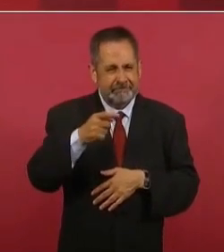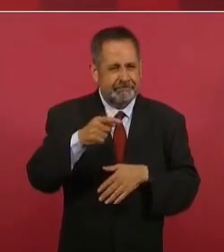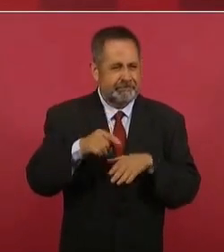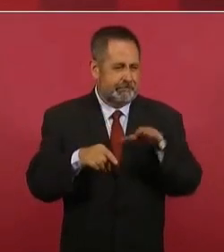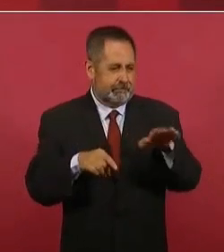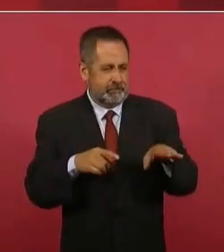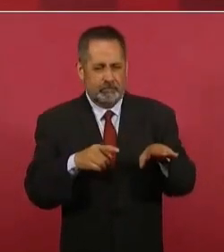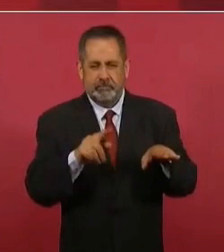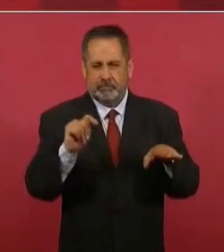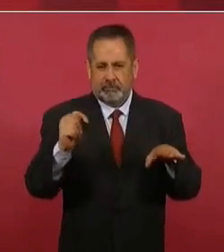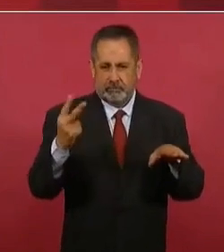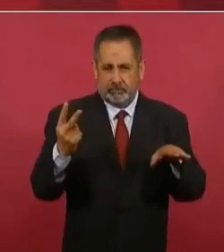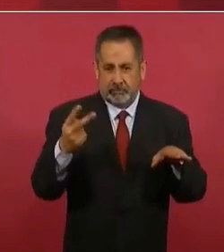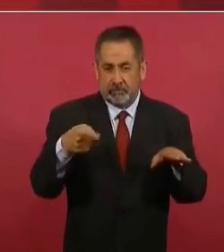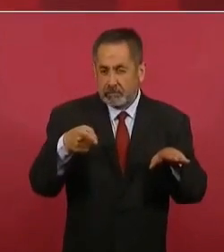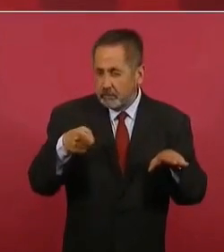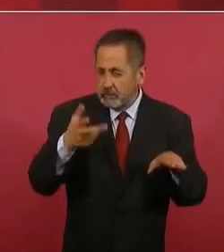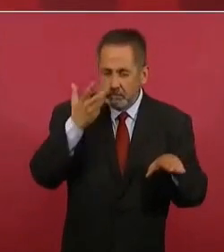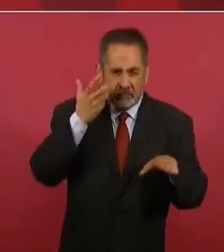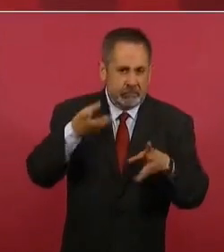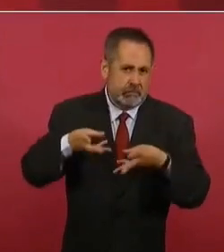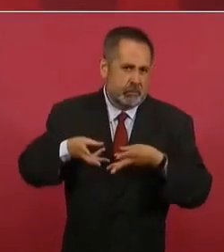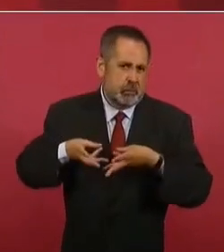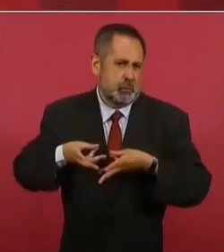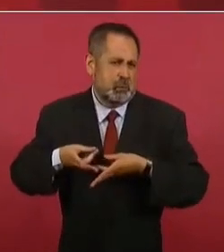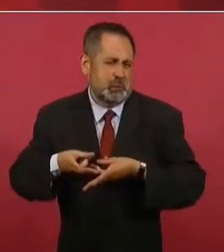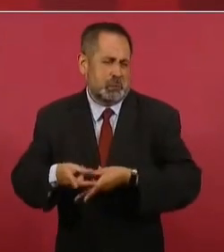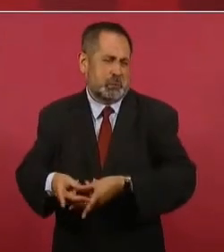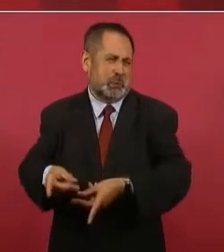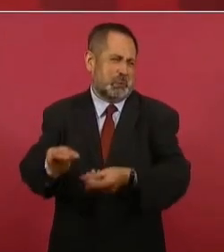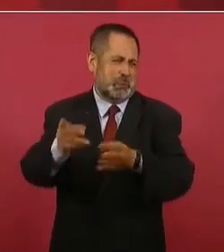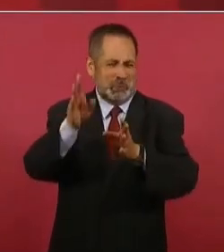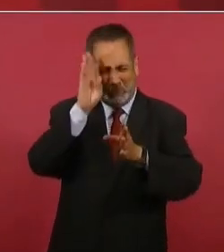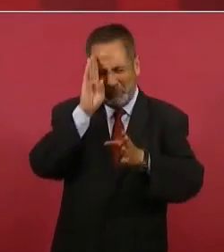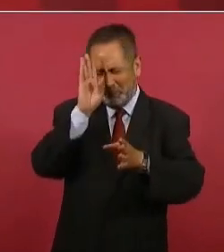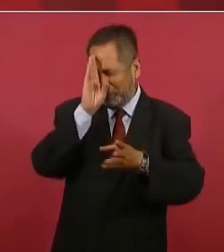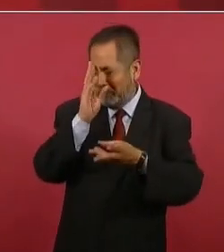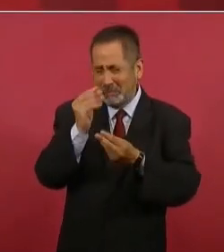que la cobraron a precios de oro,